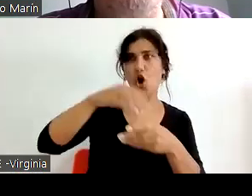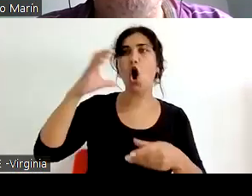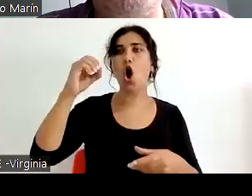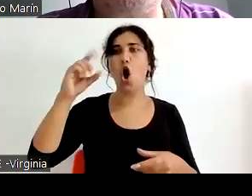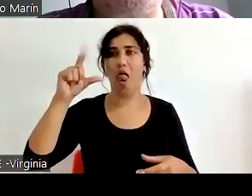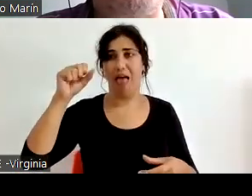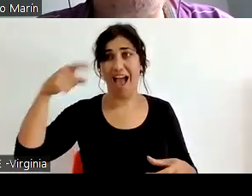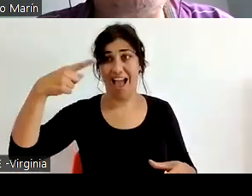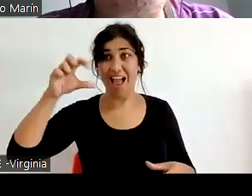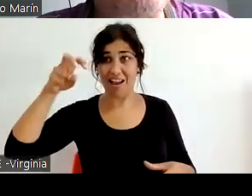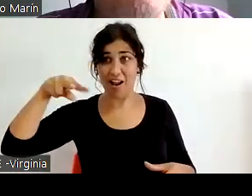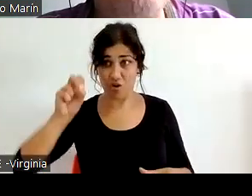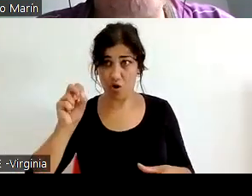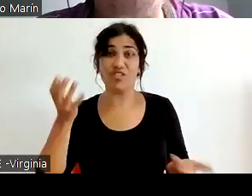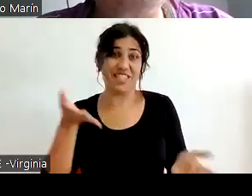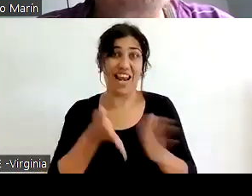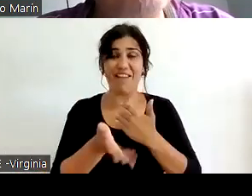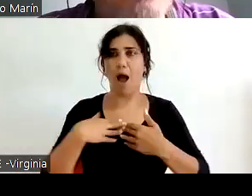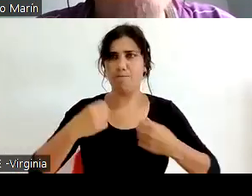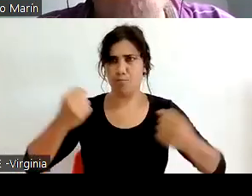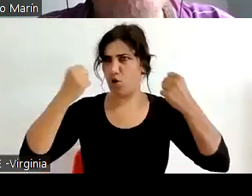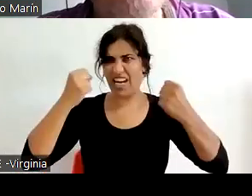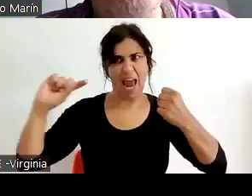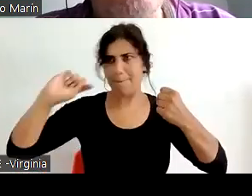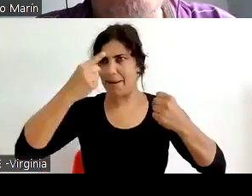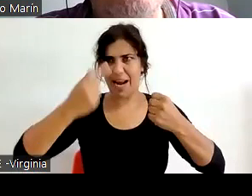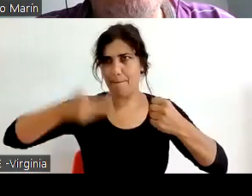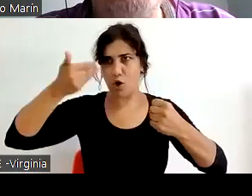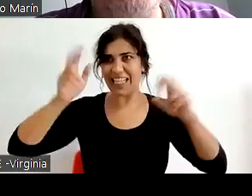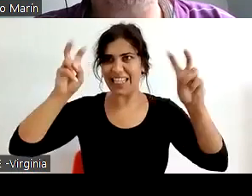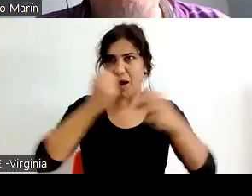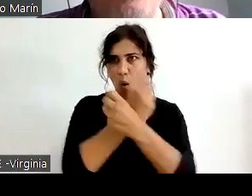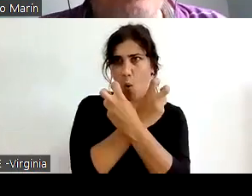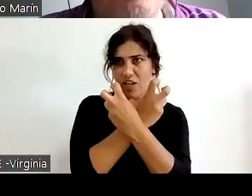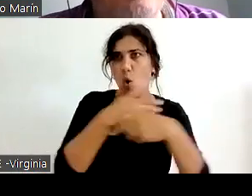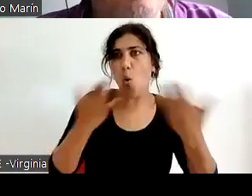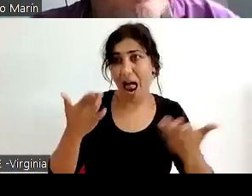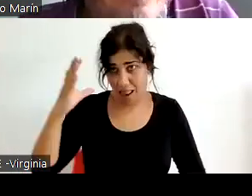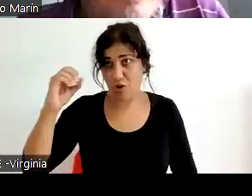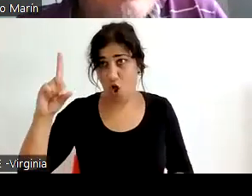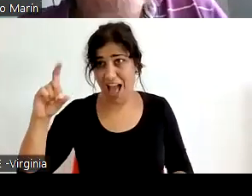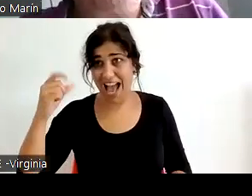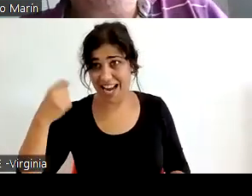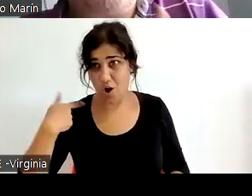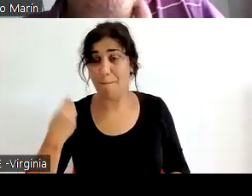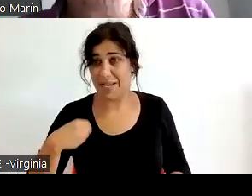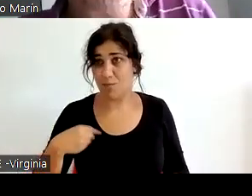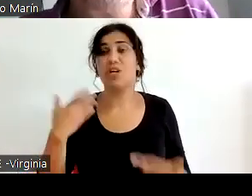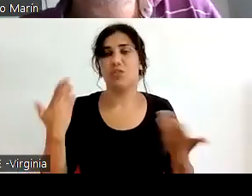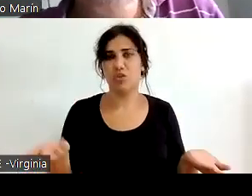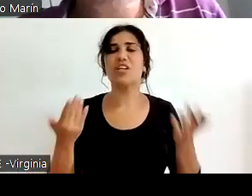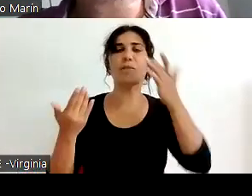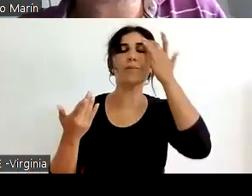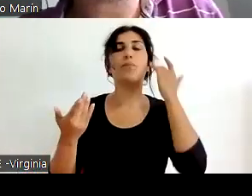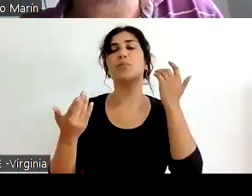decir, es la proteína, la estructura proteica que constituye el esqueleto de los